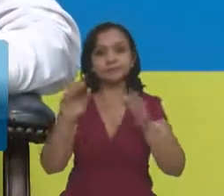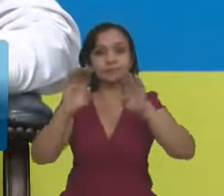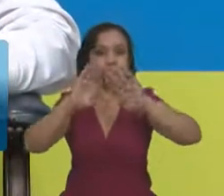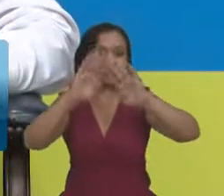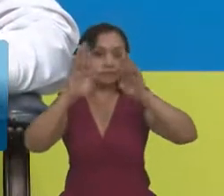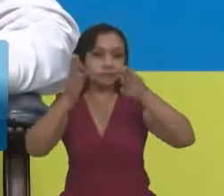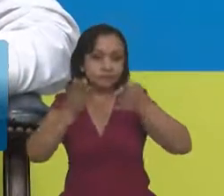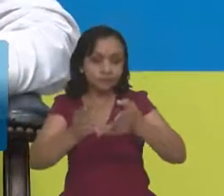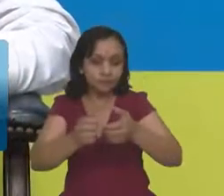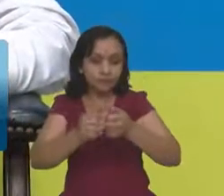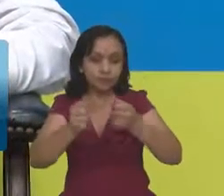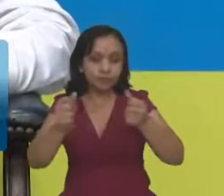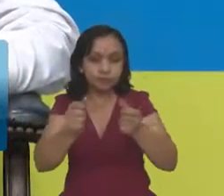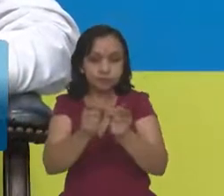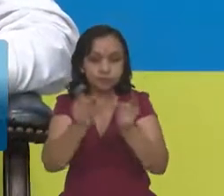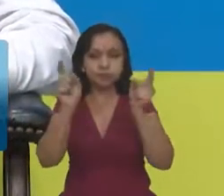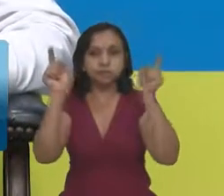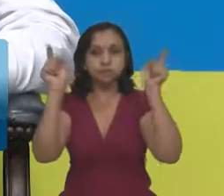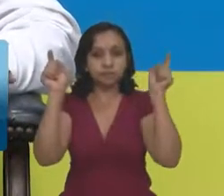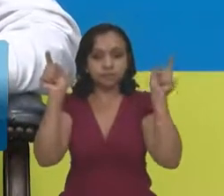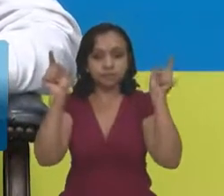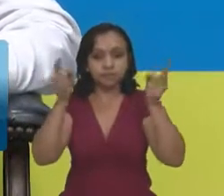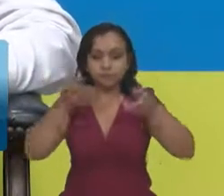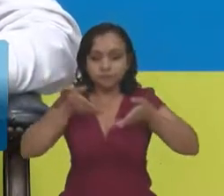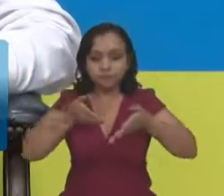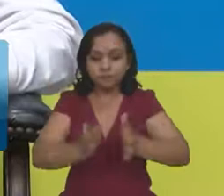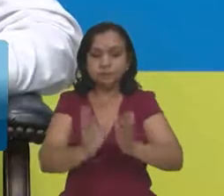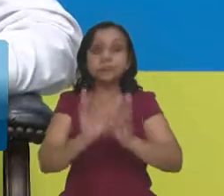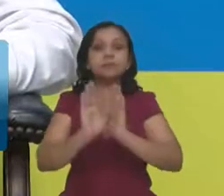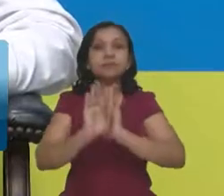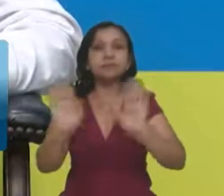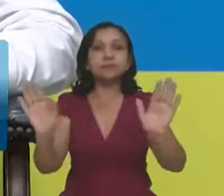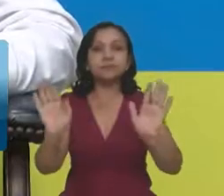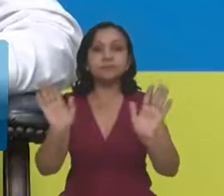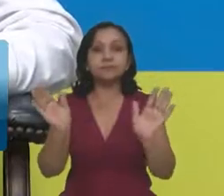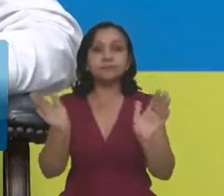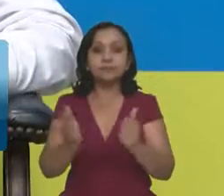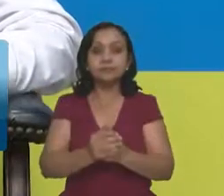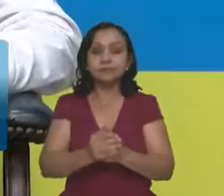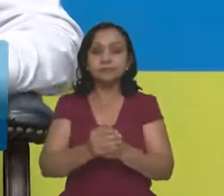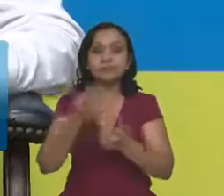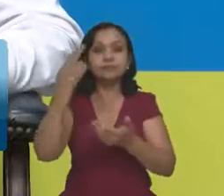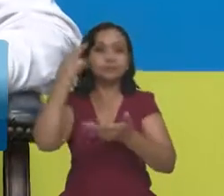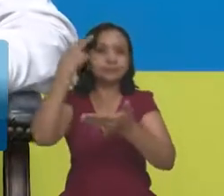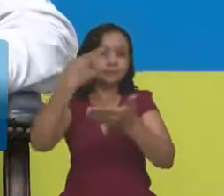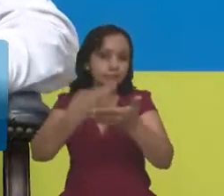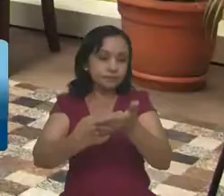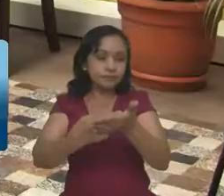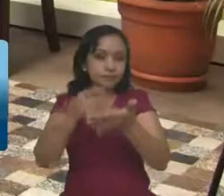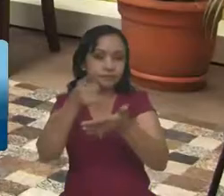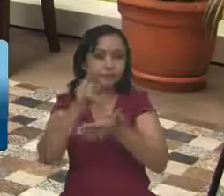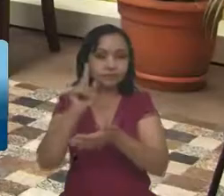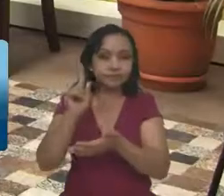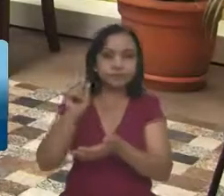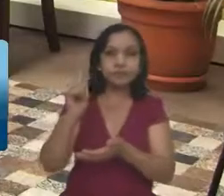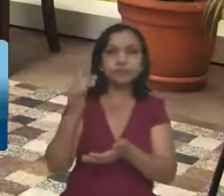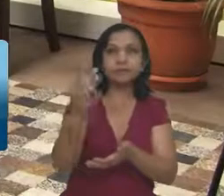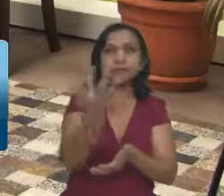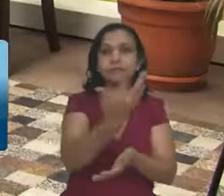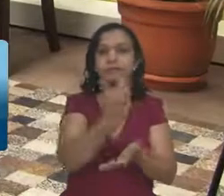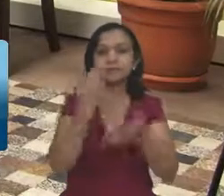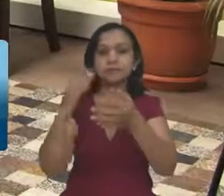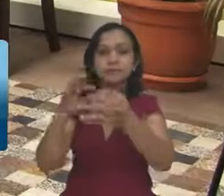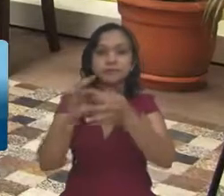elasticidad a la mujer al momento de que vaya a dar a luz. Exacto. Acuérdense de que todo esto va de la mano,